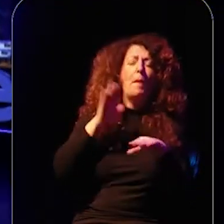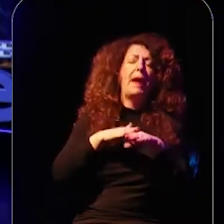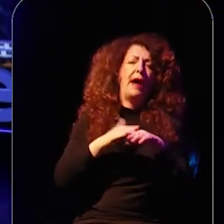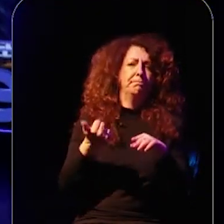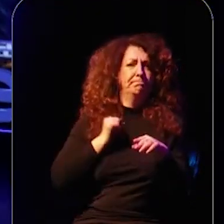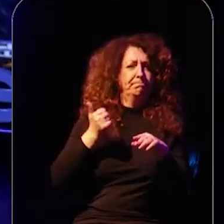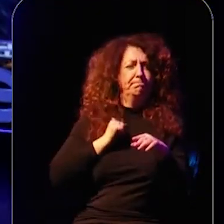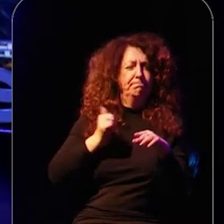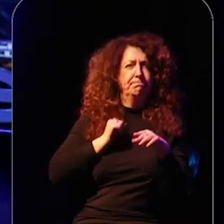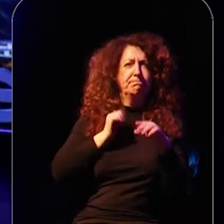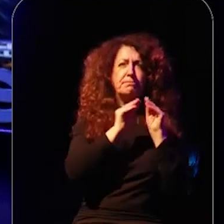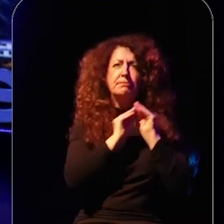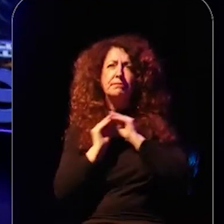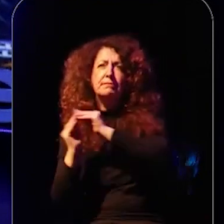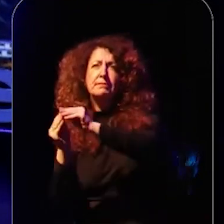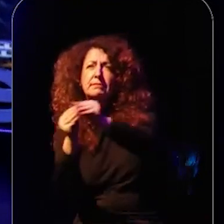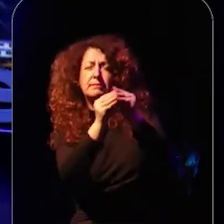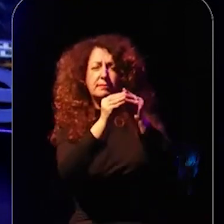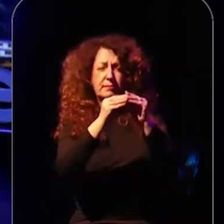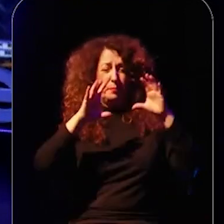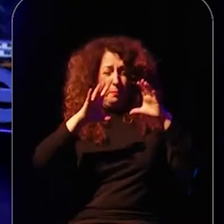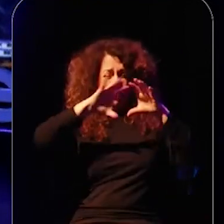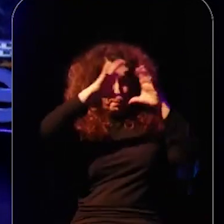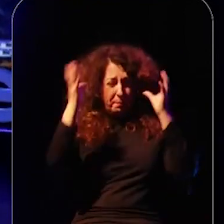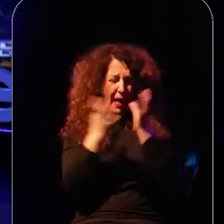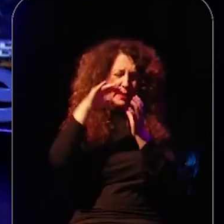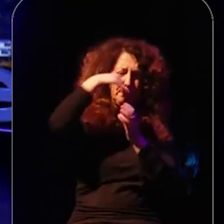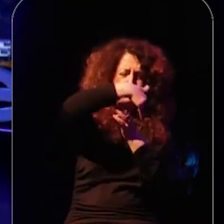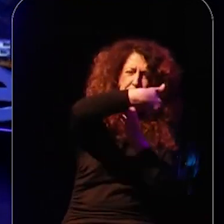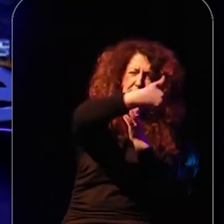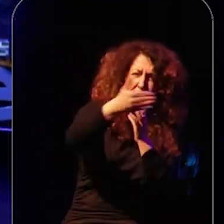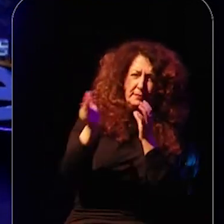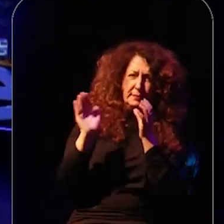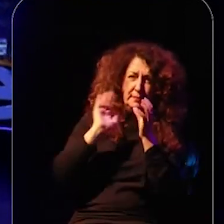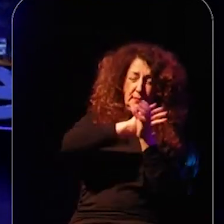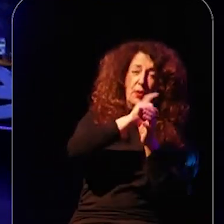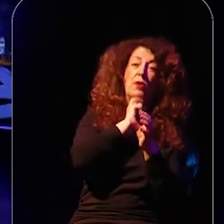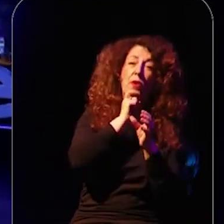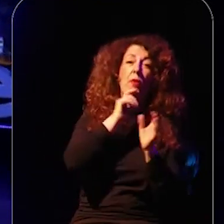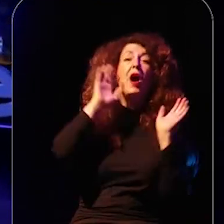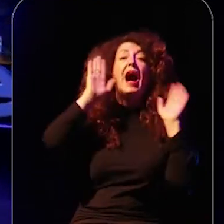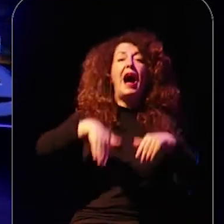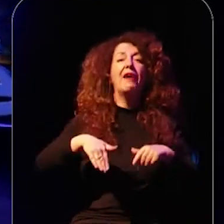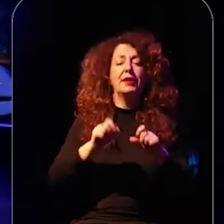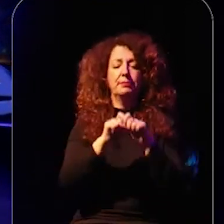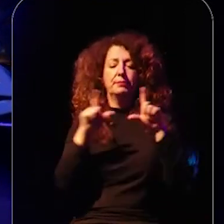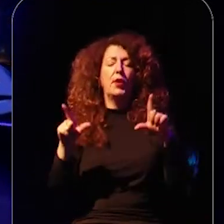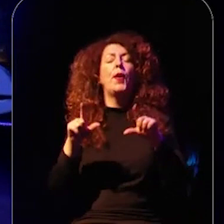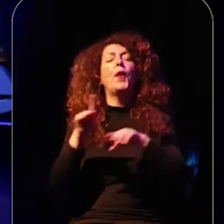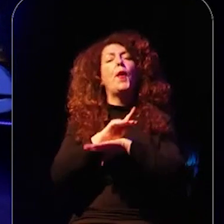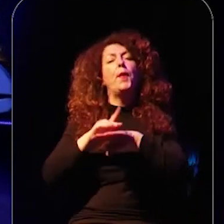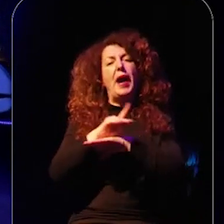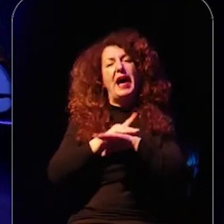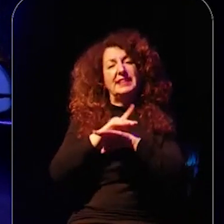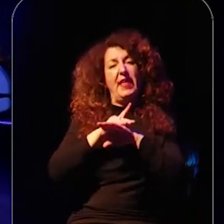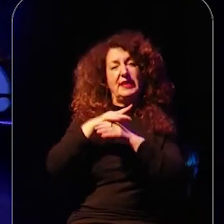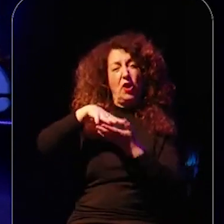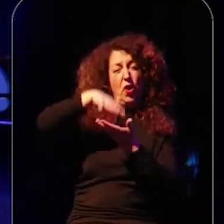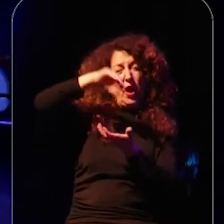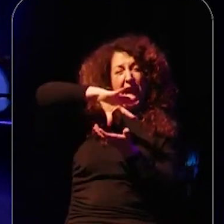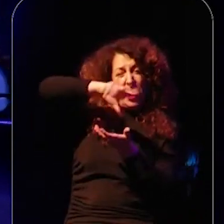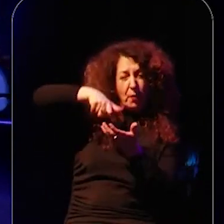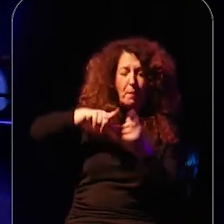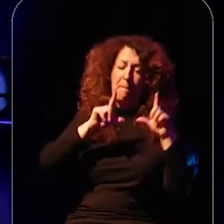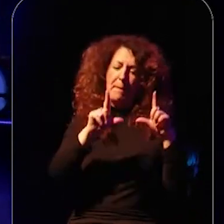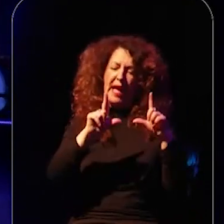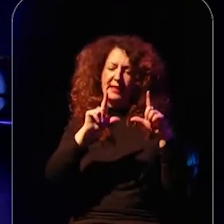optimizar esta distribución de piezas planas en la pantalla. Y con esto se salió ya con una base de datos geométrica, dónde acababa cada